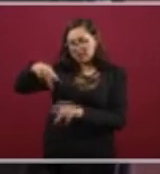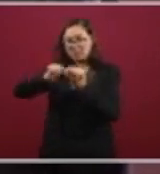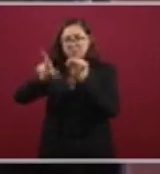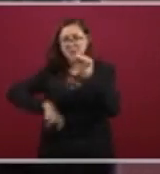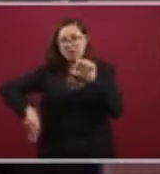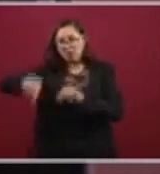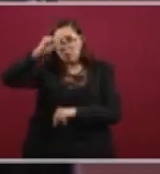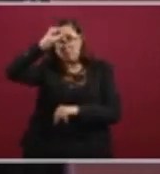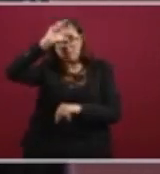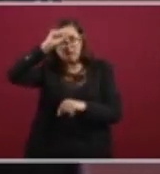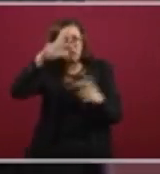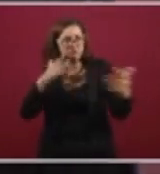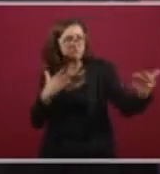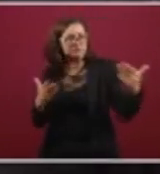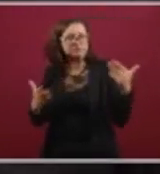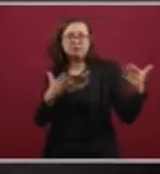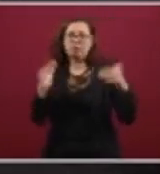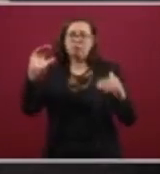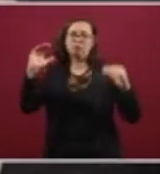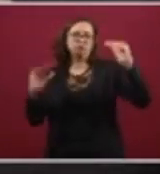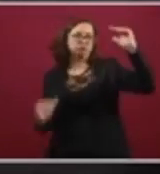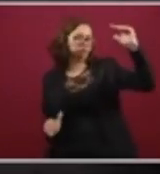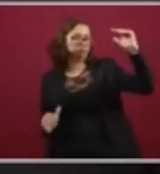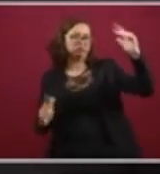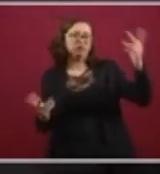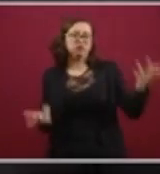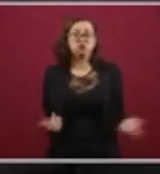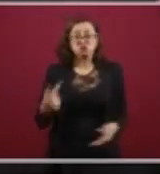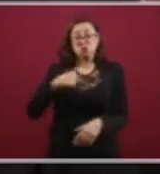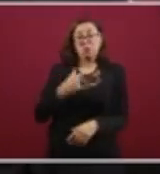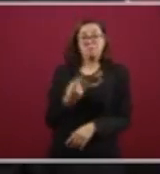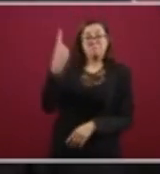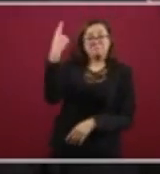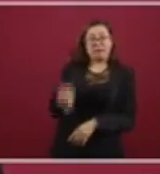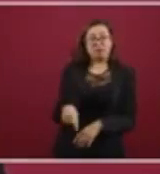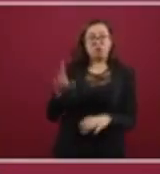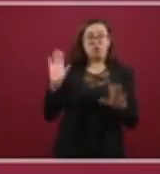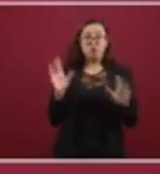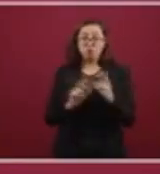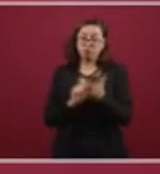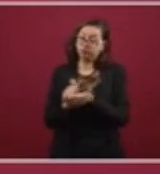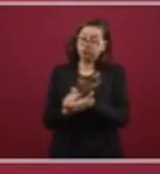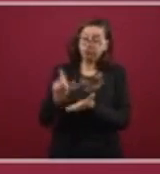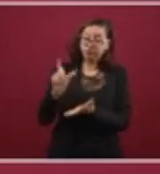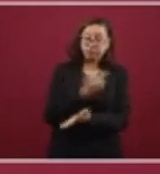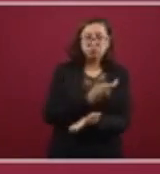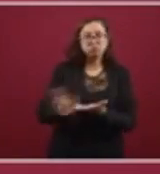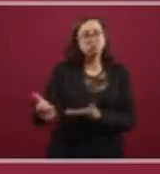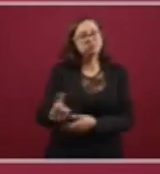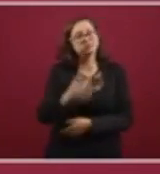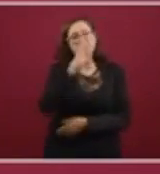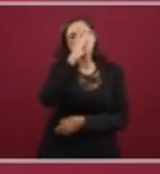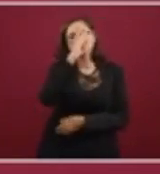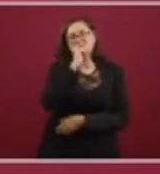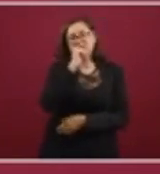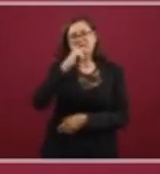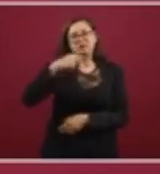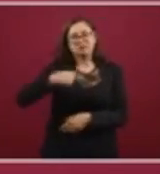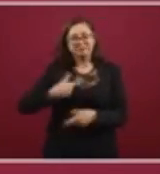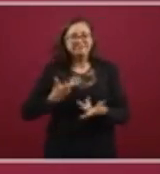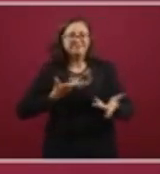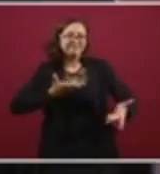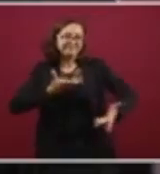Nada más que esto pues no se puede resolver por decreto. Tenemos que ir poco a poco convenciendo a las